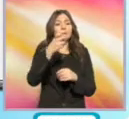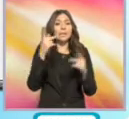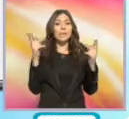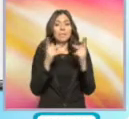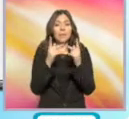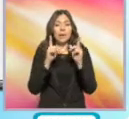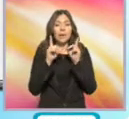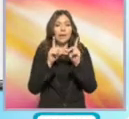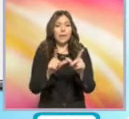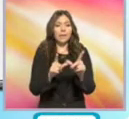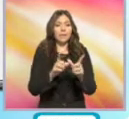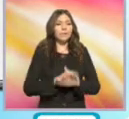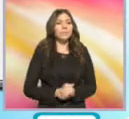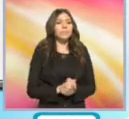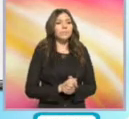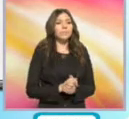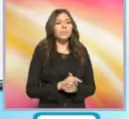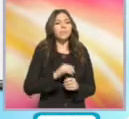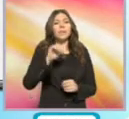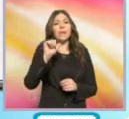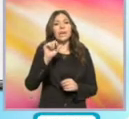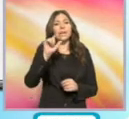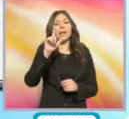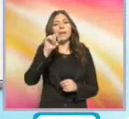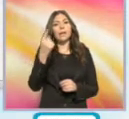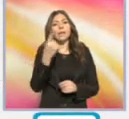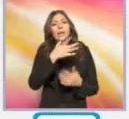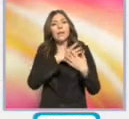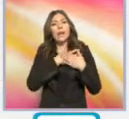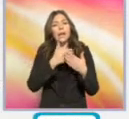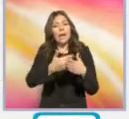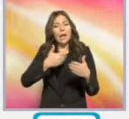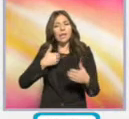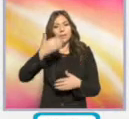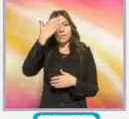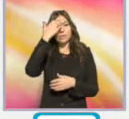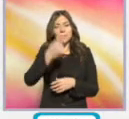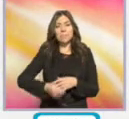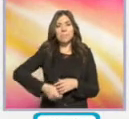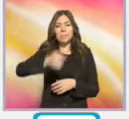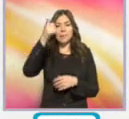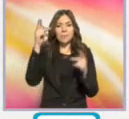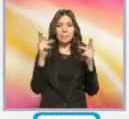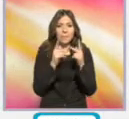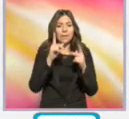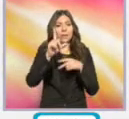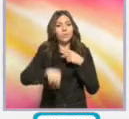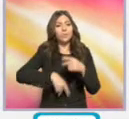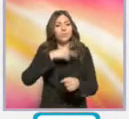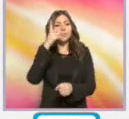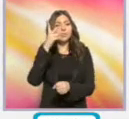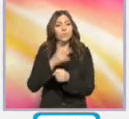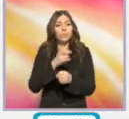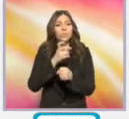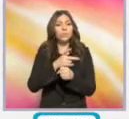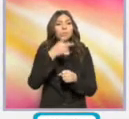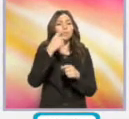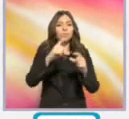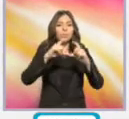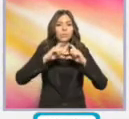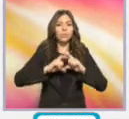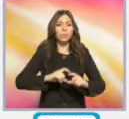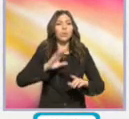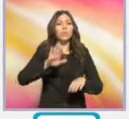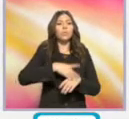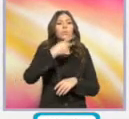son las 2 placas y véanlas bien. A la que nos amó antes de conocernos. Fue la primera placa. La segunda que estamos viendo, porque su maternidad fue voluntaria, Ajá.